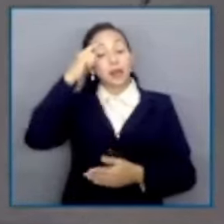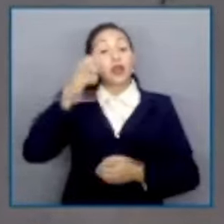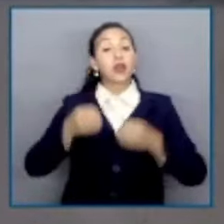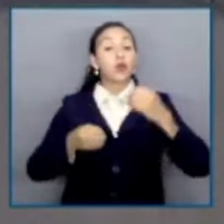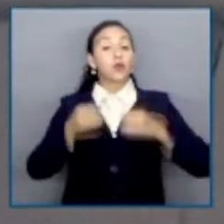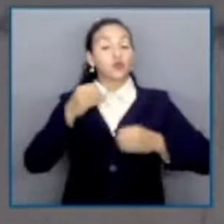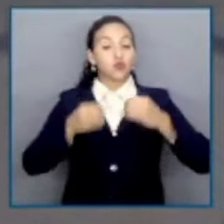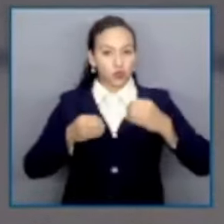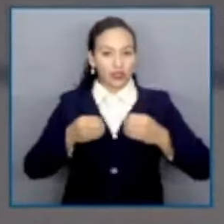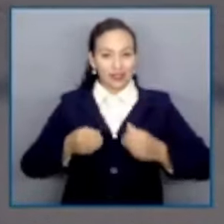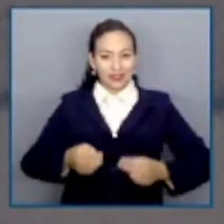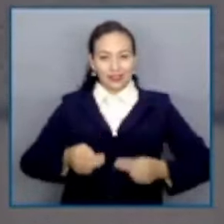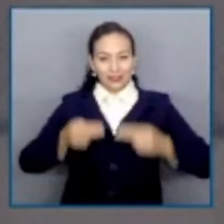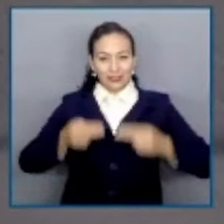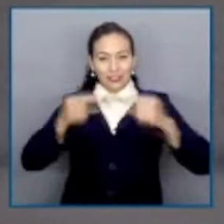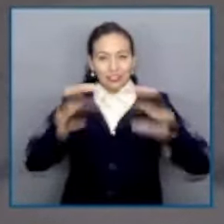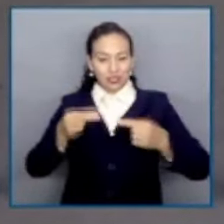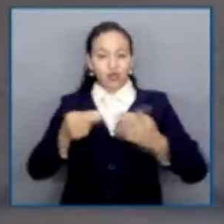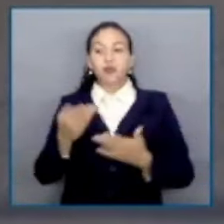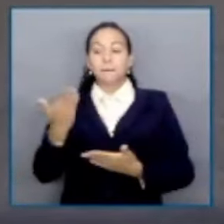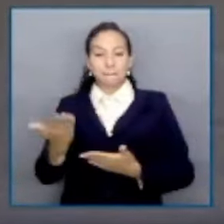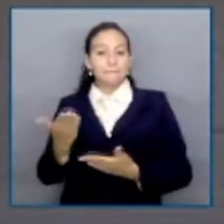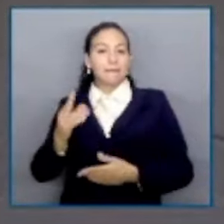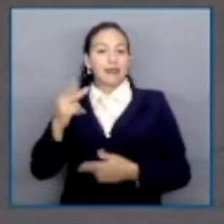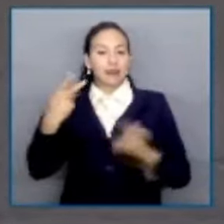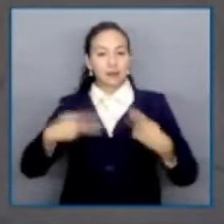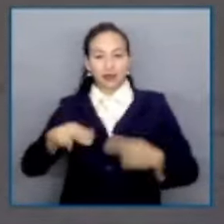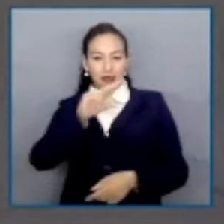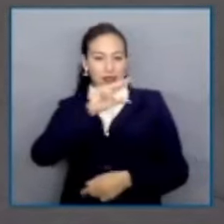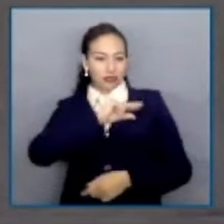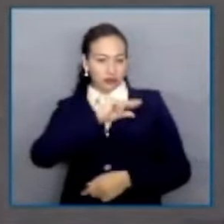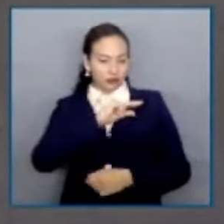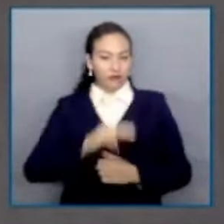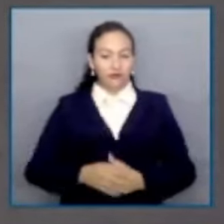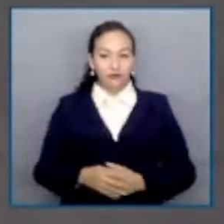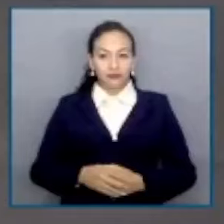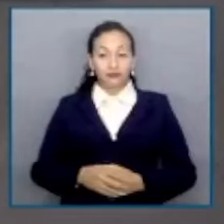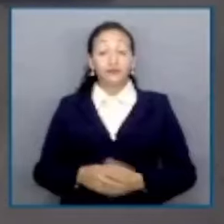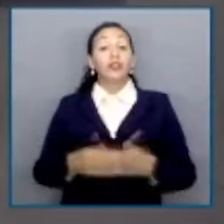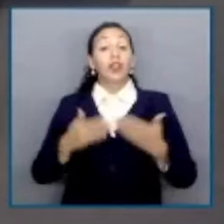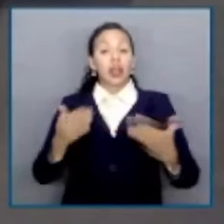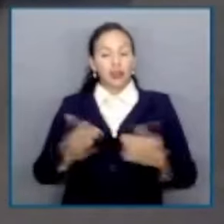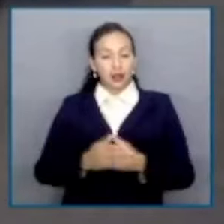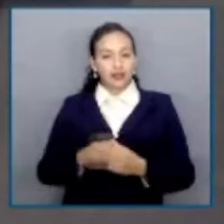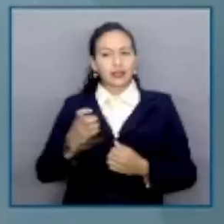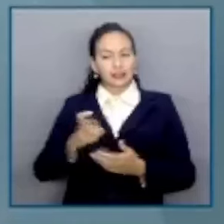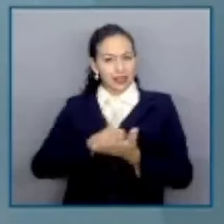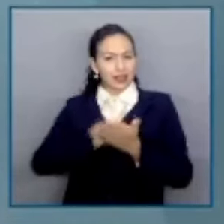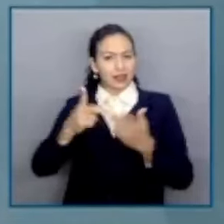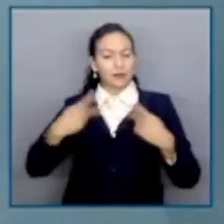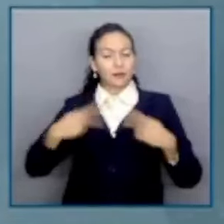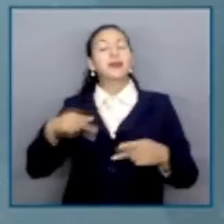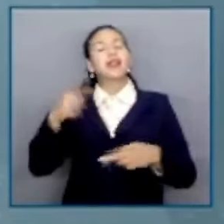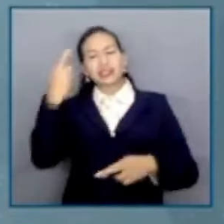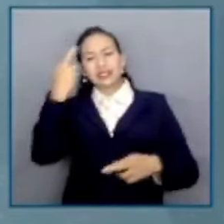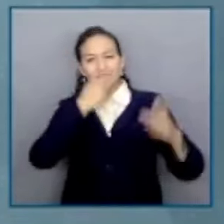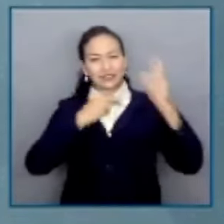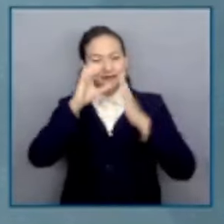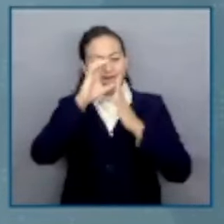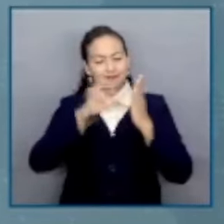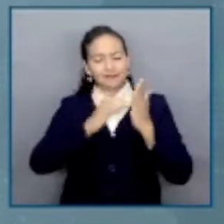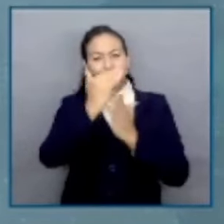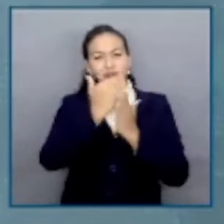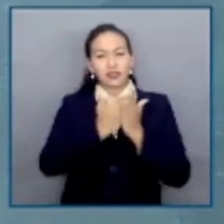por ser contrario al derecho humano de acceso a la justicia la primera sala de la corte resolvió Que es inconstitucional que en los juicios